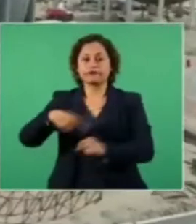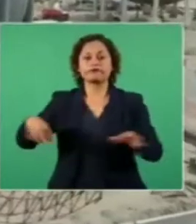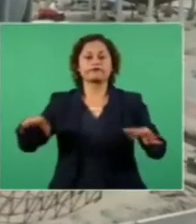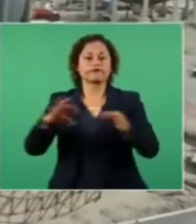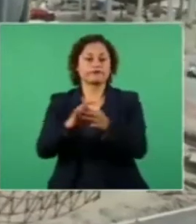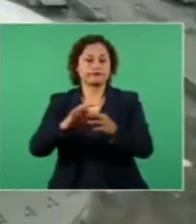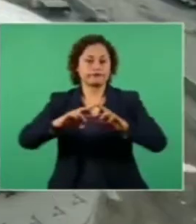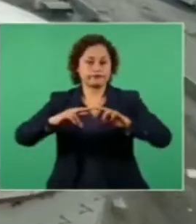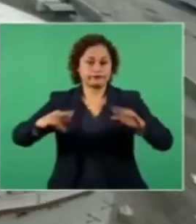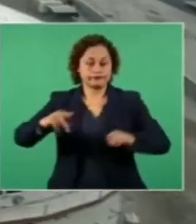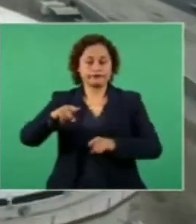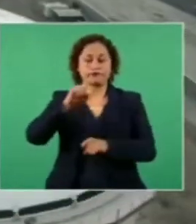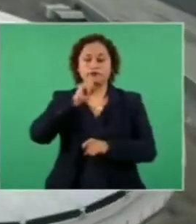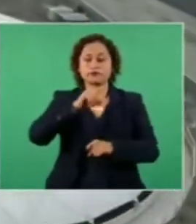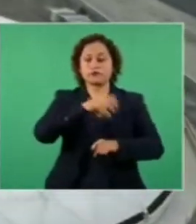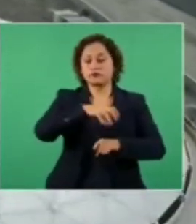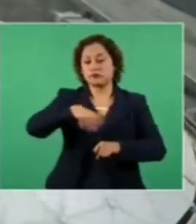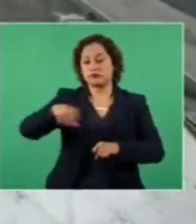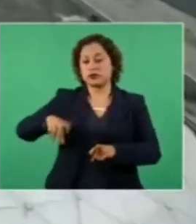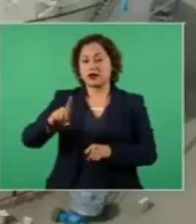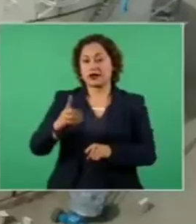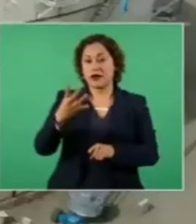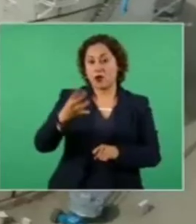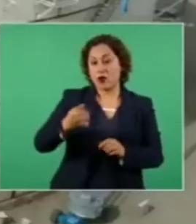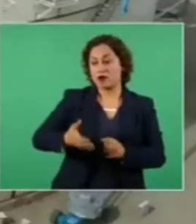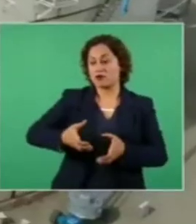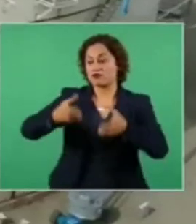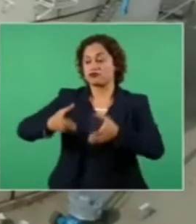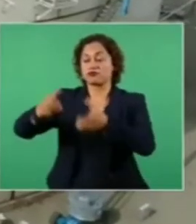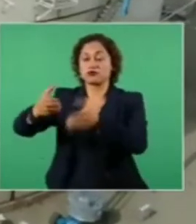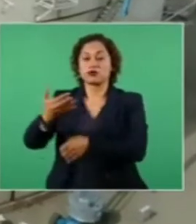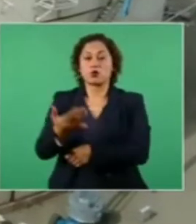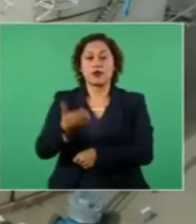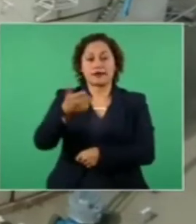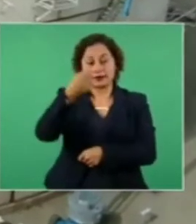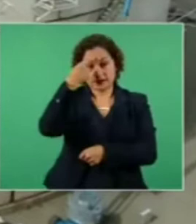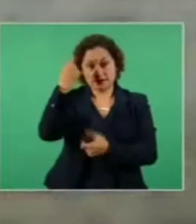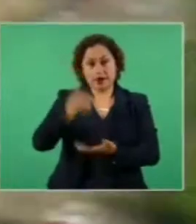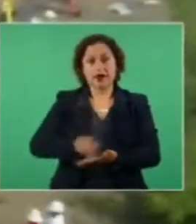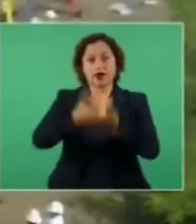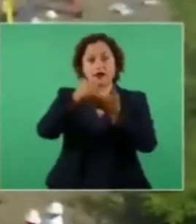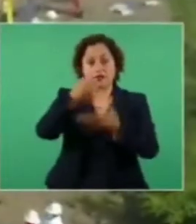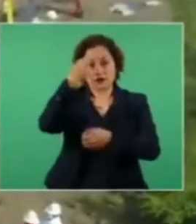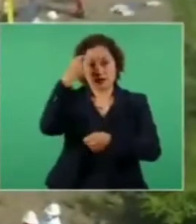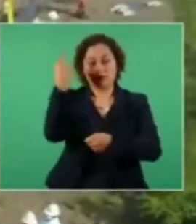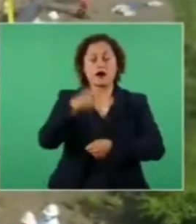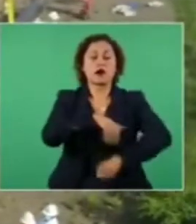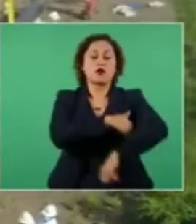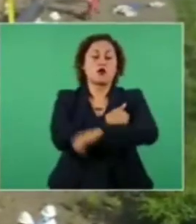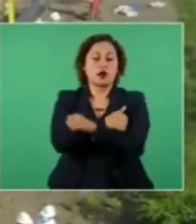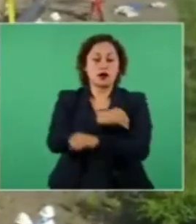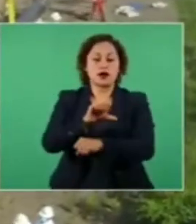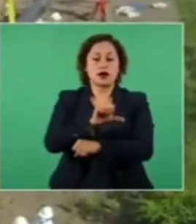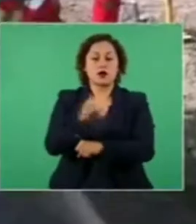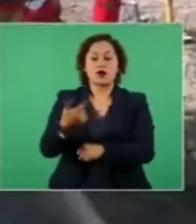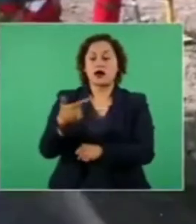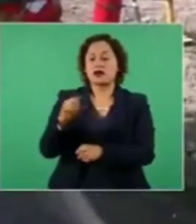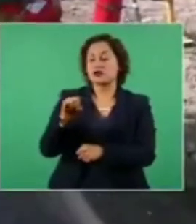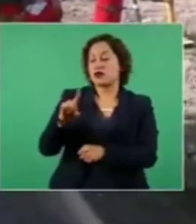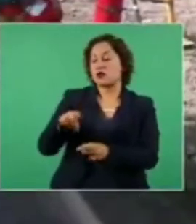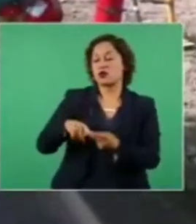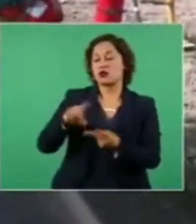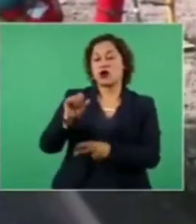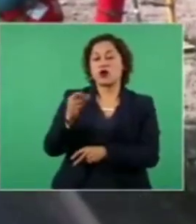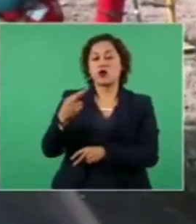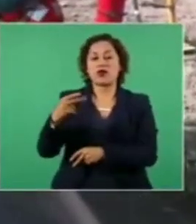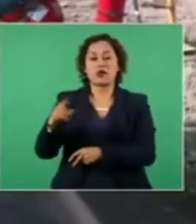34 esferas y los 56 tanques verticales que darán servicio de almacenamiento y proceso. En el gasoducto y acueducto continúan los trabajos de